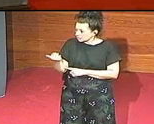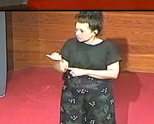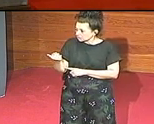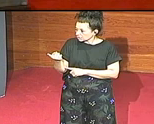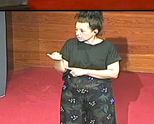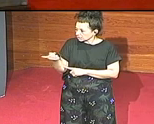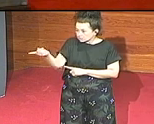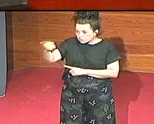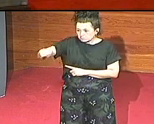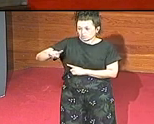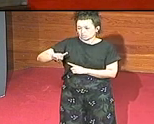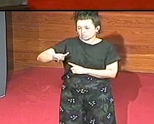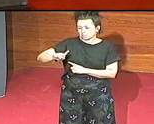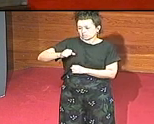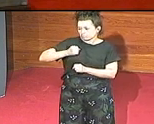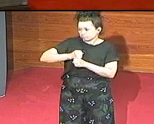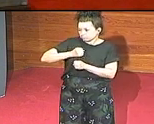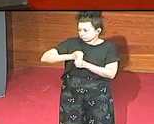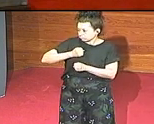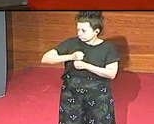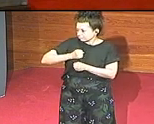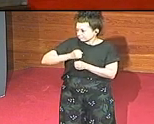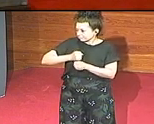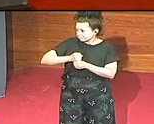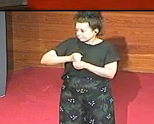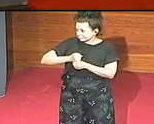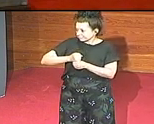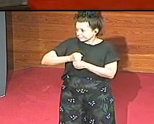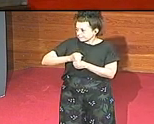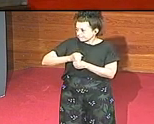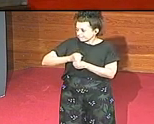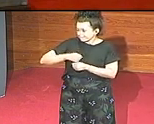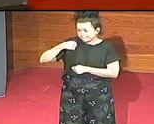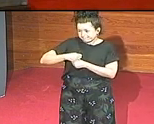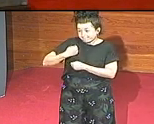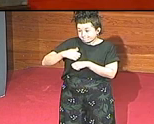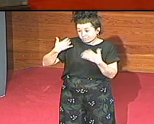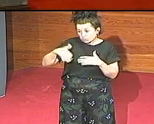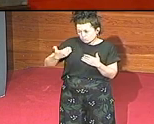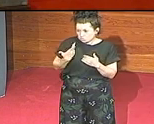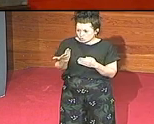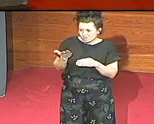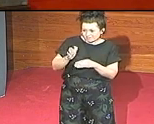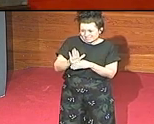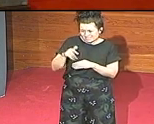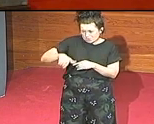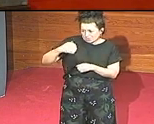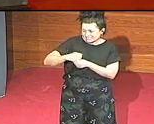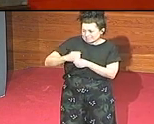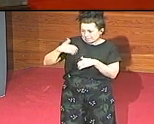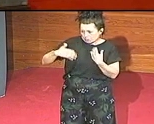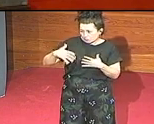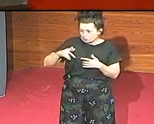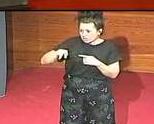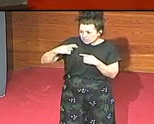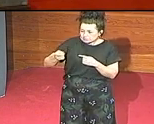vosotros que tenéis trae todo el trabajo que nos has mostrado a parte de